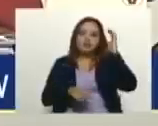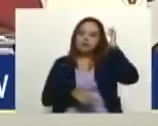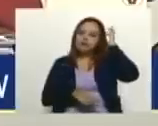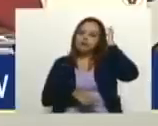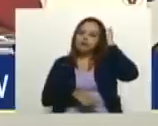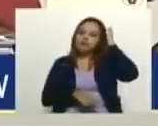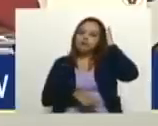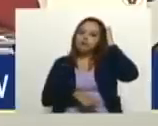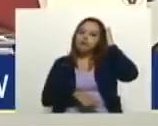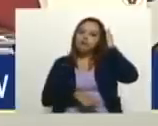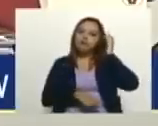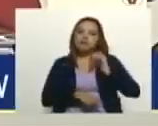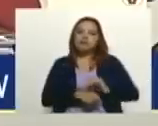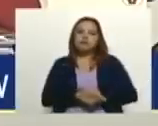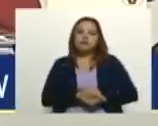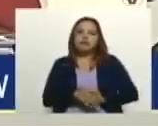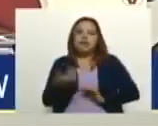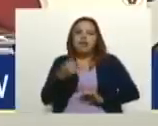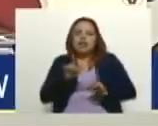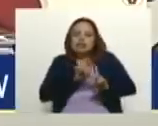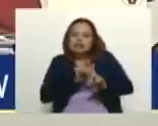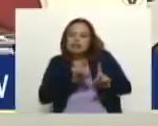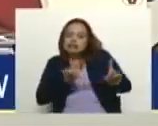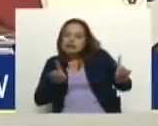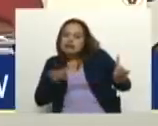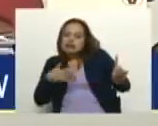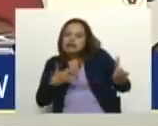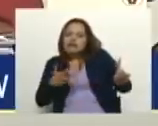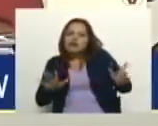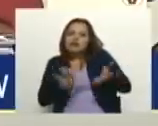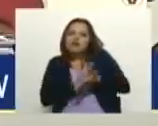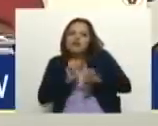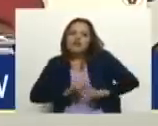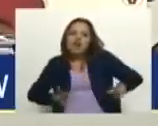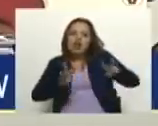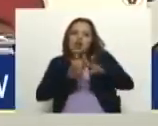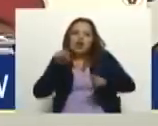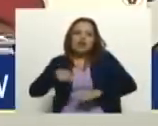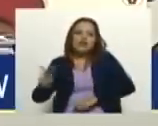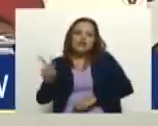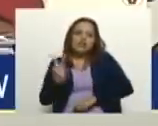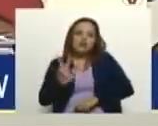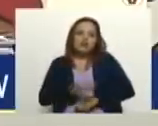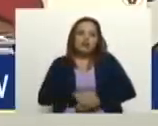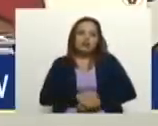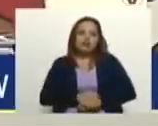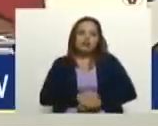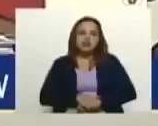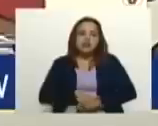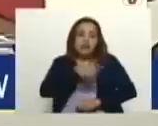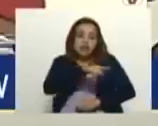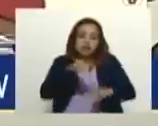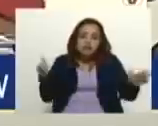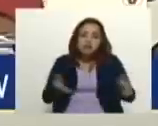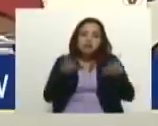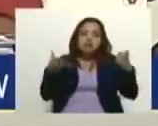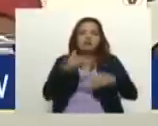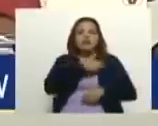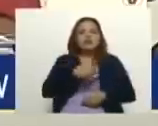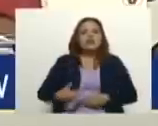Un total alejamiento de los valores de este país. Aquella campaña que el comandante